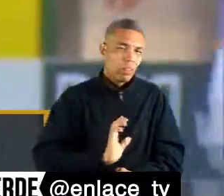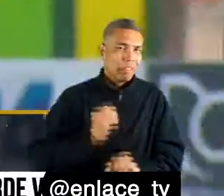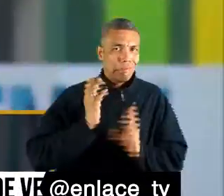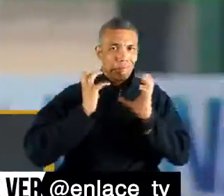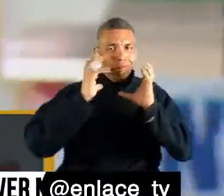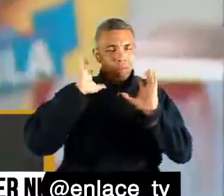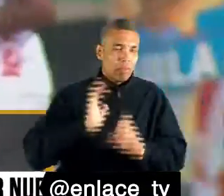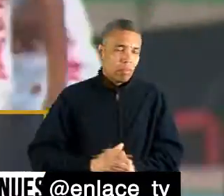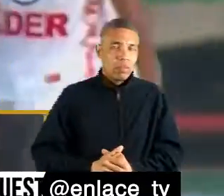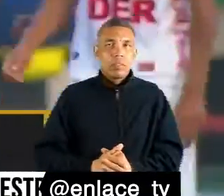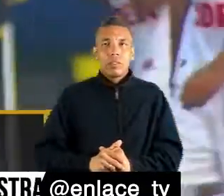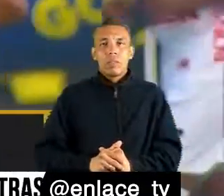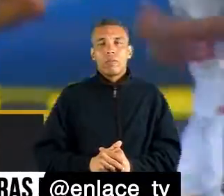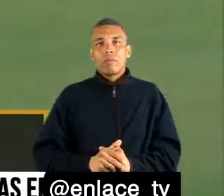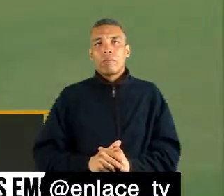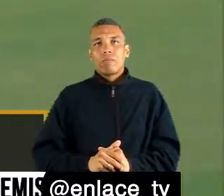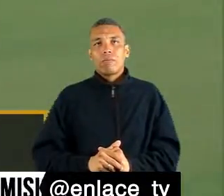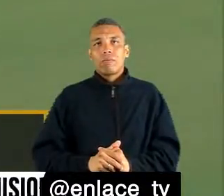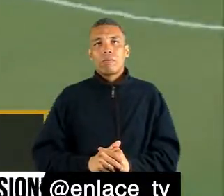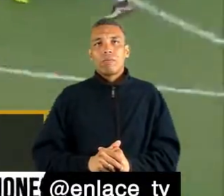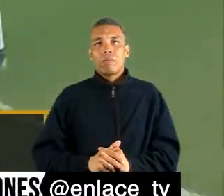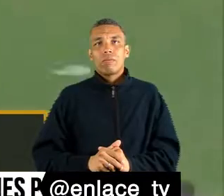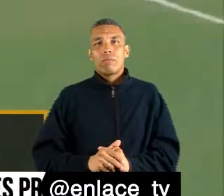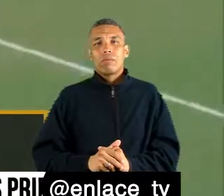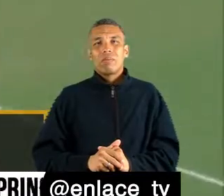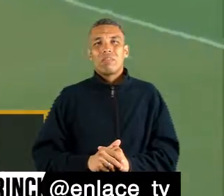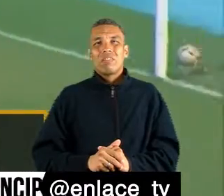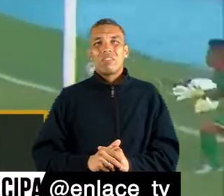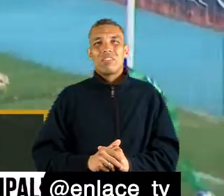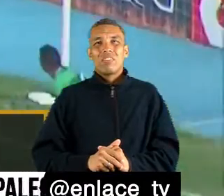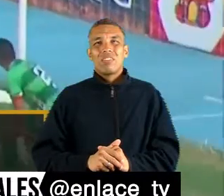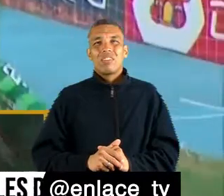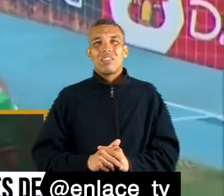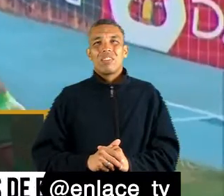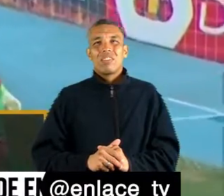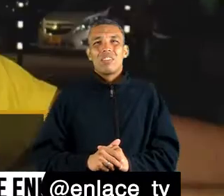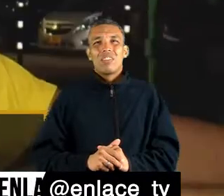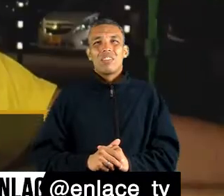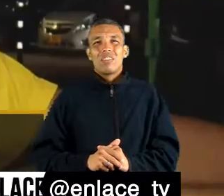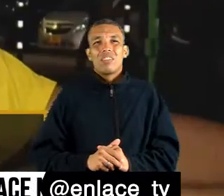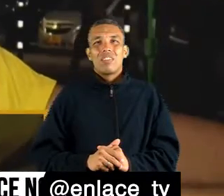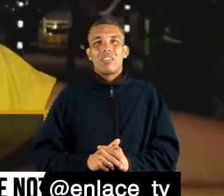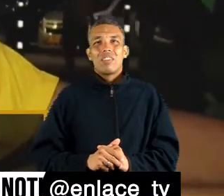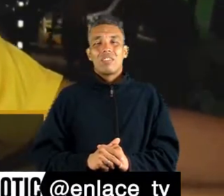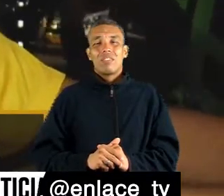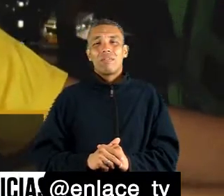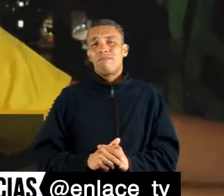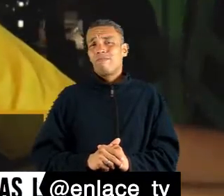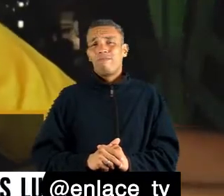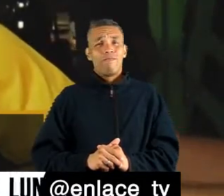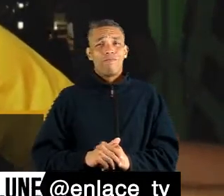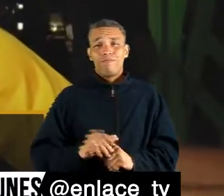bueno, tenemos que, de local tenemos que ganar, no hemos podido celebrar la victoria por la